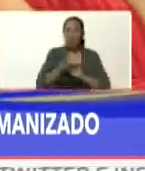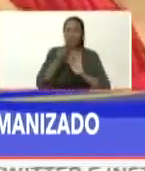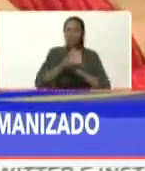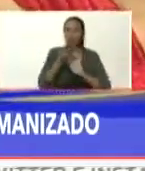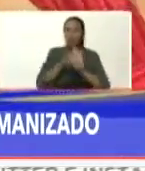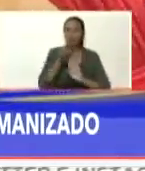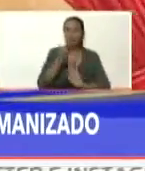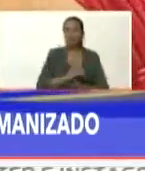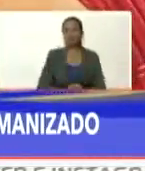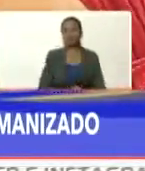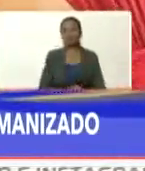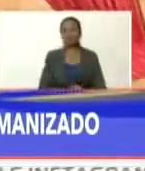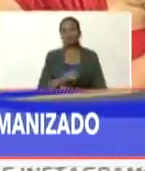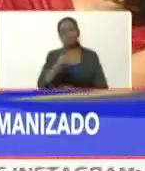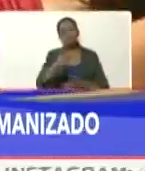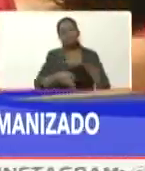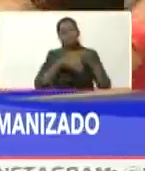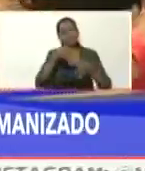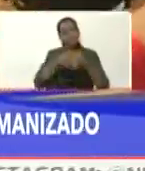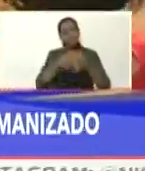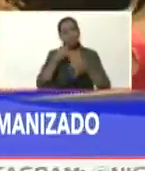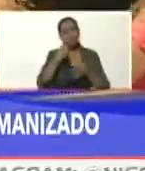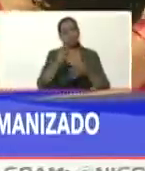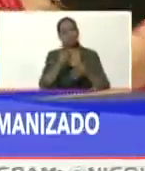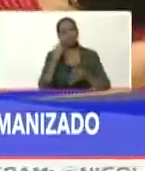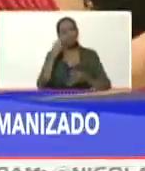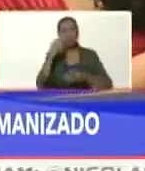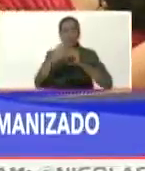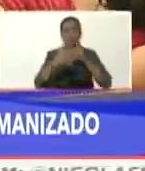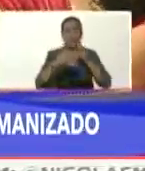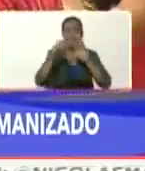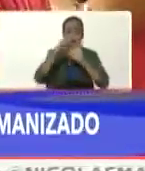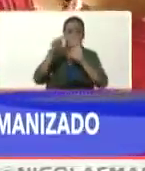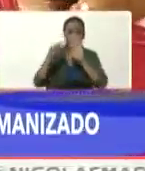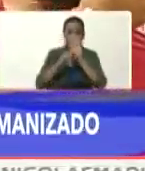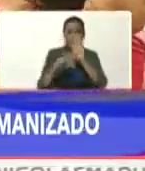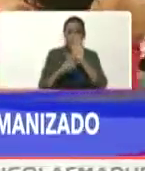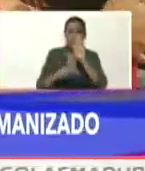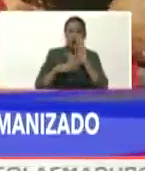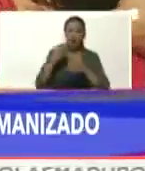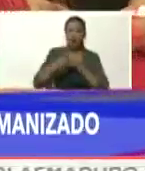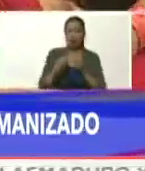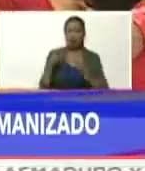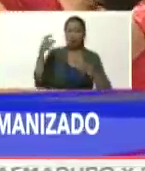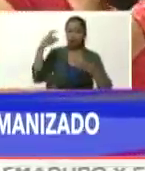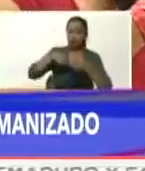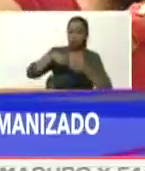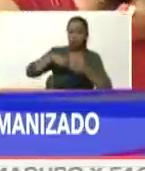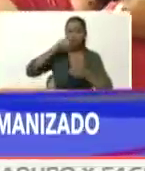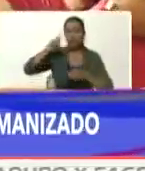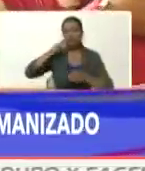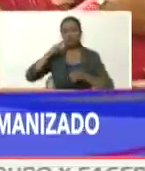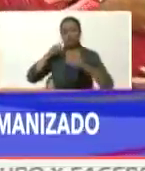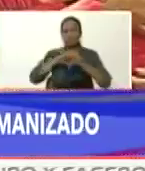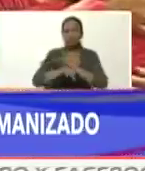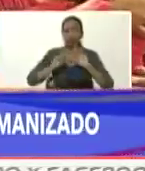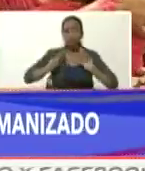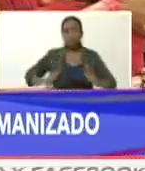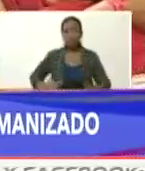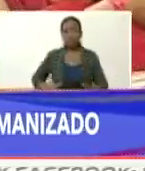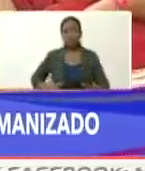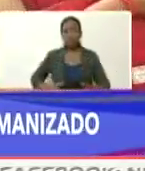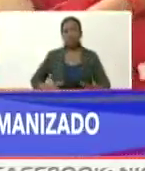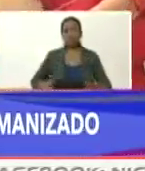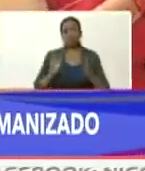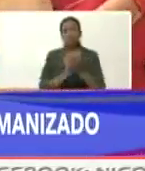importante esta explicación que ustedes están dando, Asia, compañera. Compañera vicepresidenta ejecutiva,